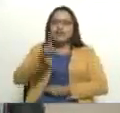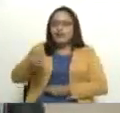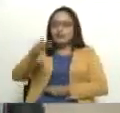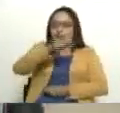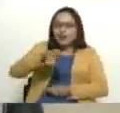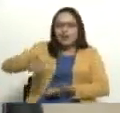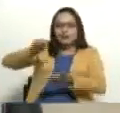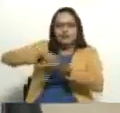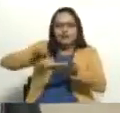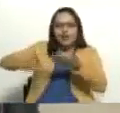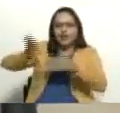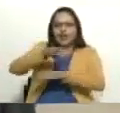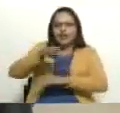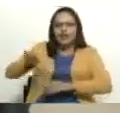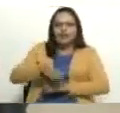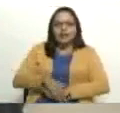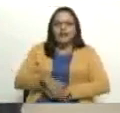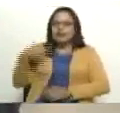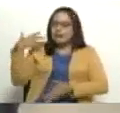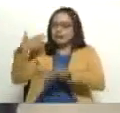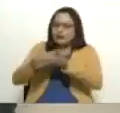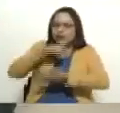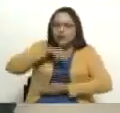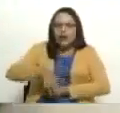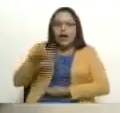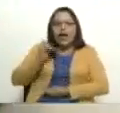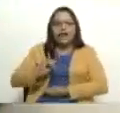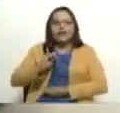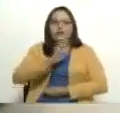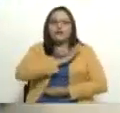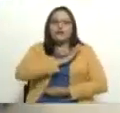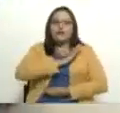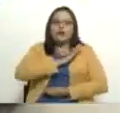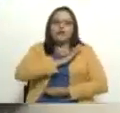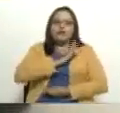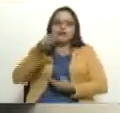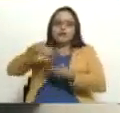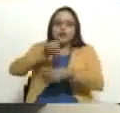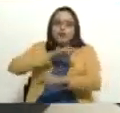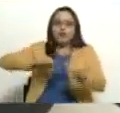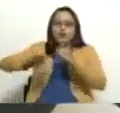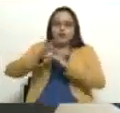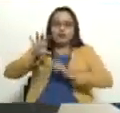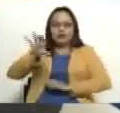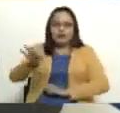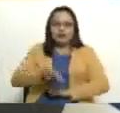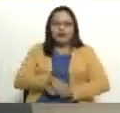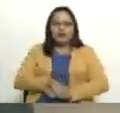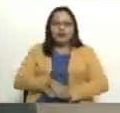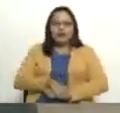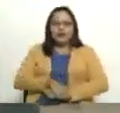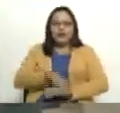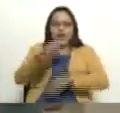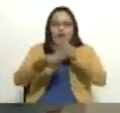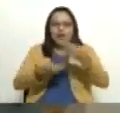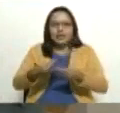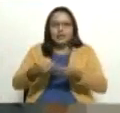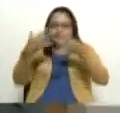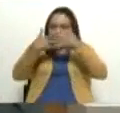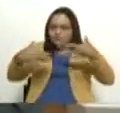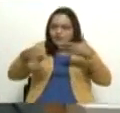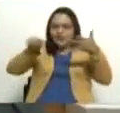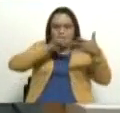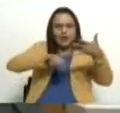cantautores legendarios que han sido patrimonio cultural de nuestro país, para darnos un documento que